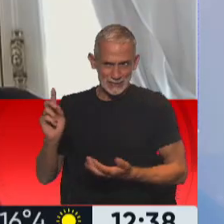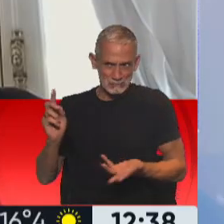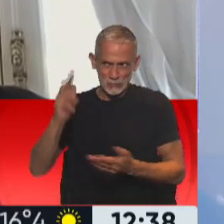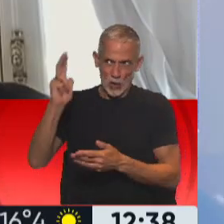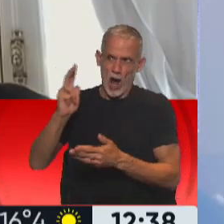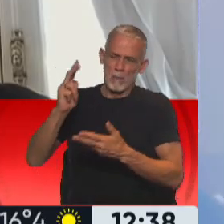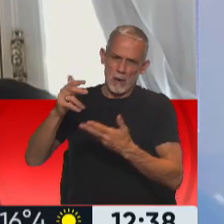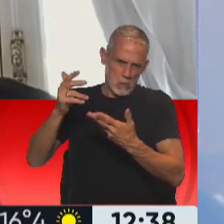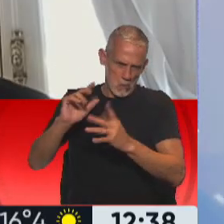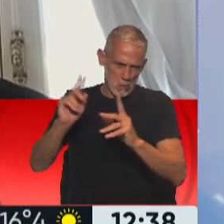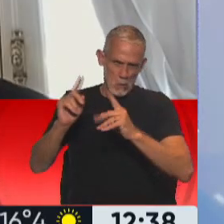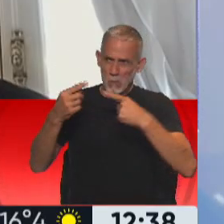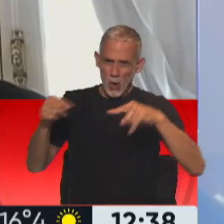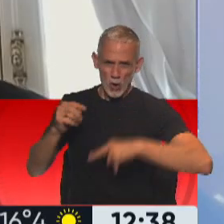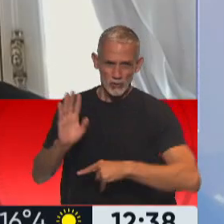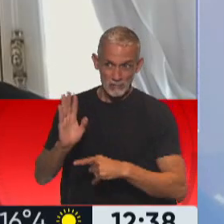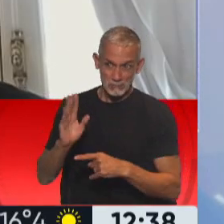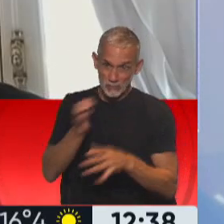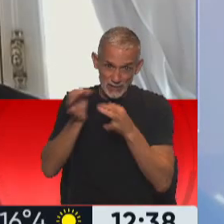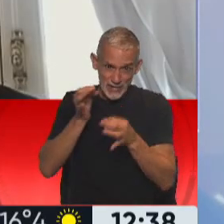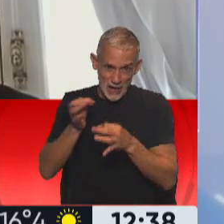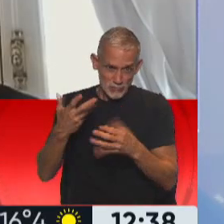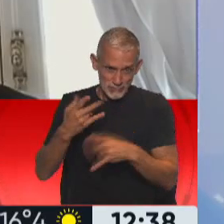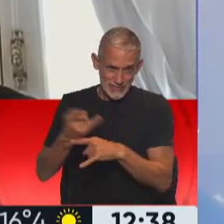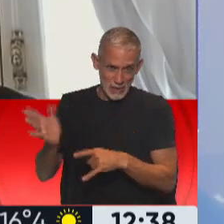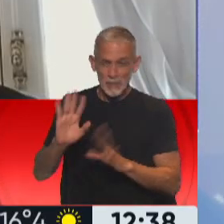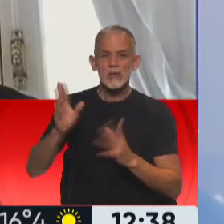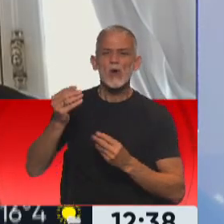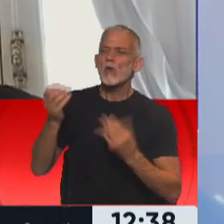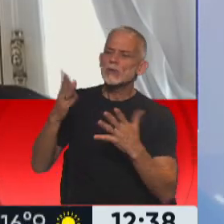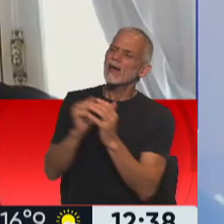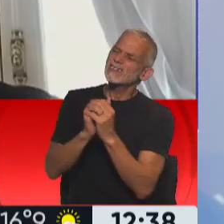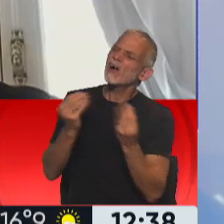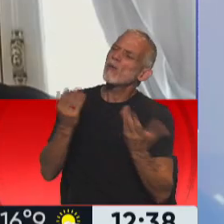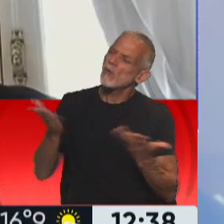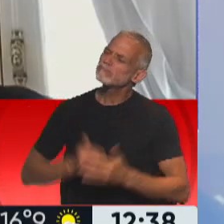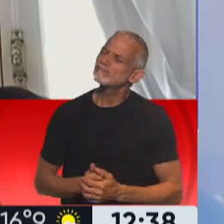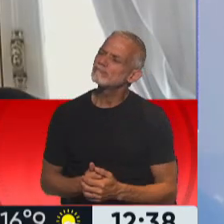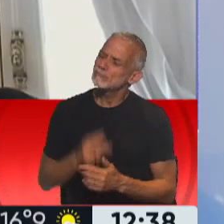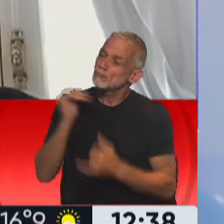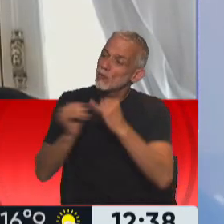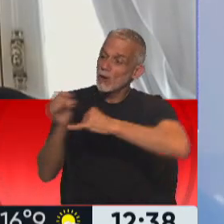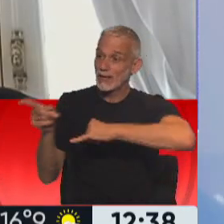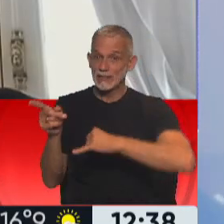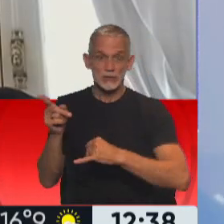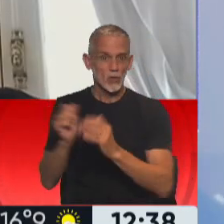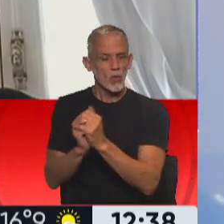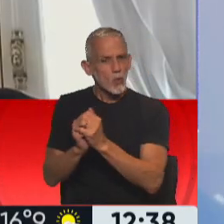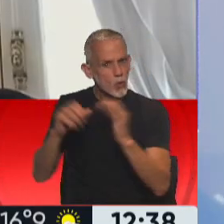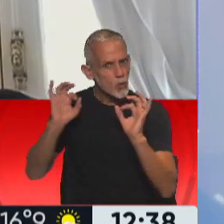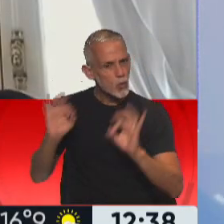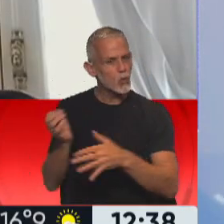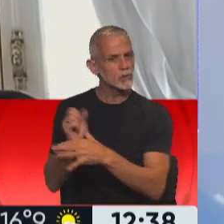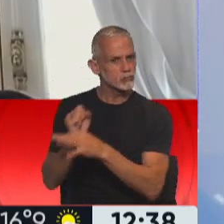de, de cosas con las que charlamos habitualmente. Yo decía, bueno, ¿cómo estás rezando? Él es un gran rezador, yo